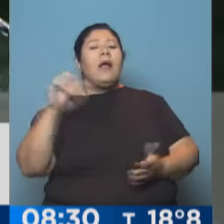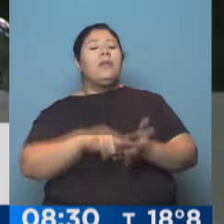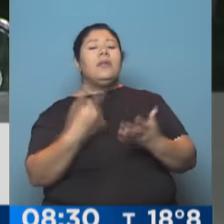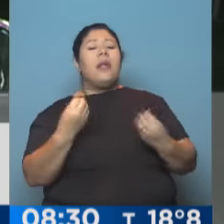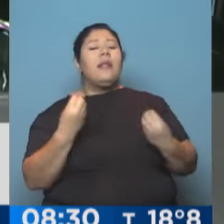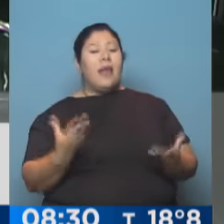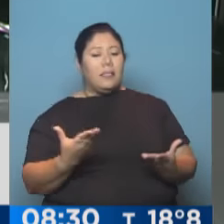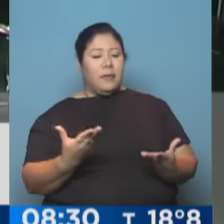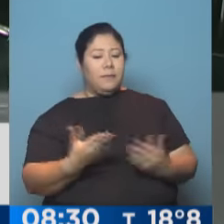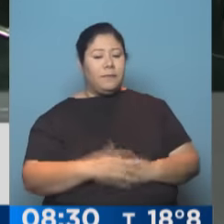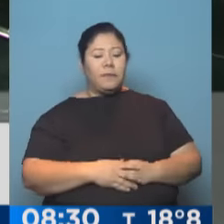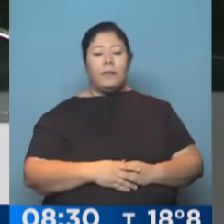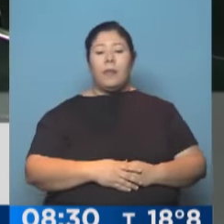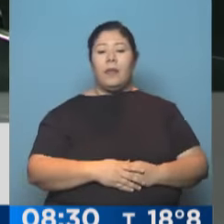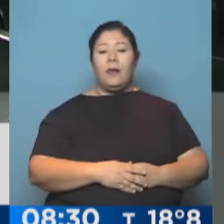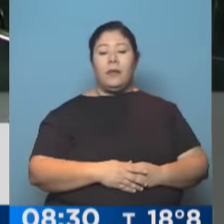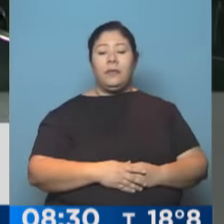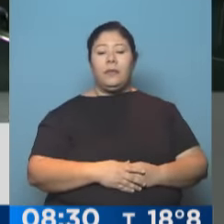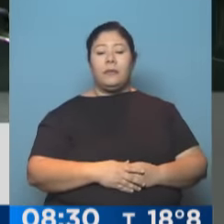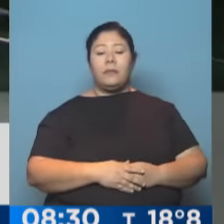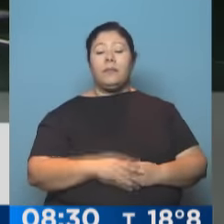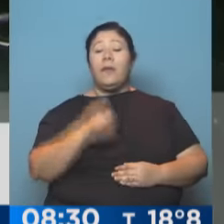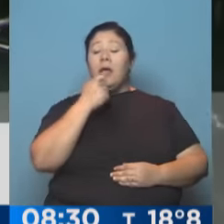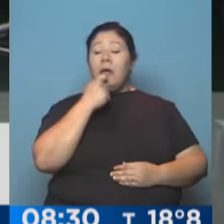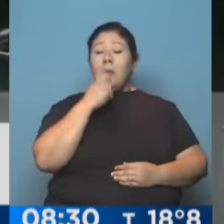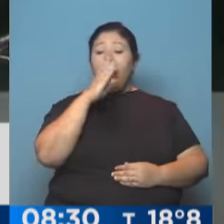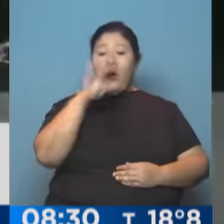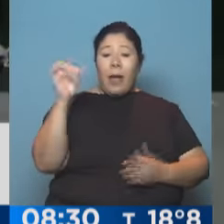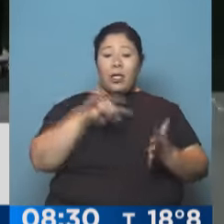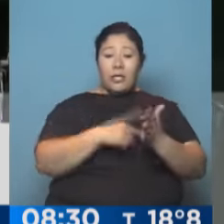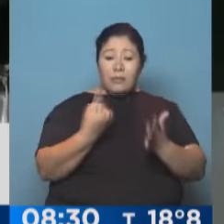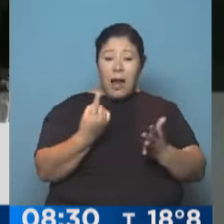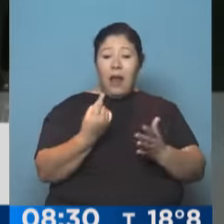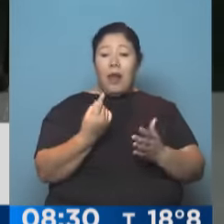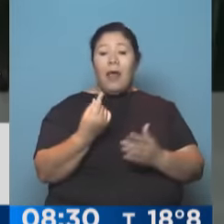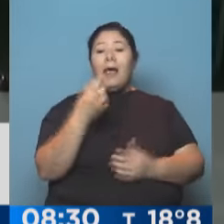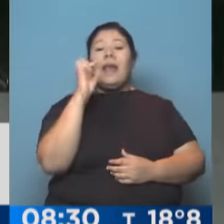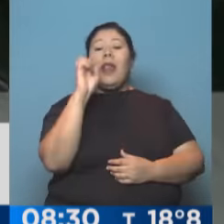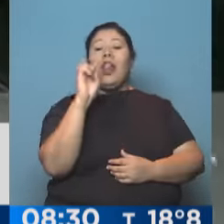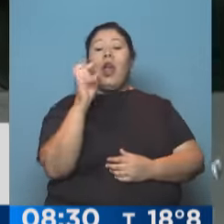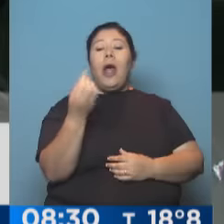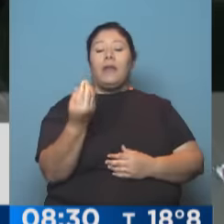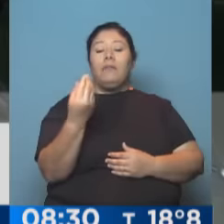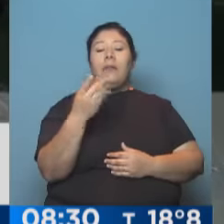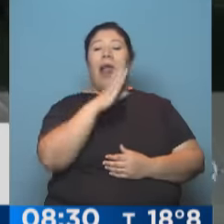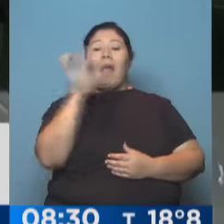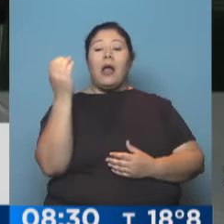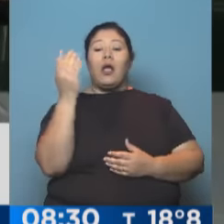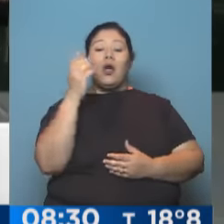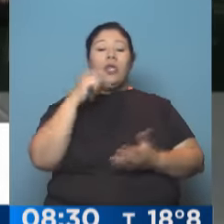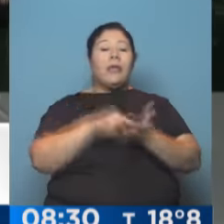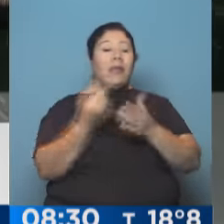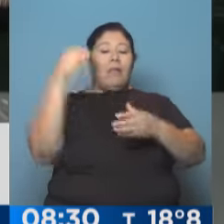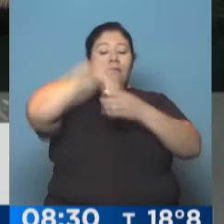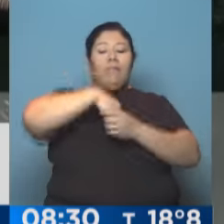tiene que Tom a ver el problema para el Banco Central es que no tiene eh es el la principal fuente de Divisas que tiene el país